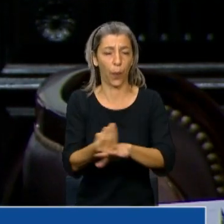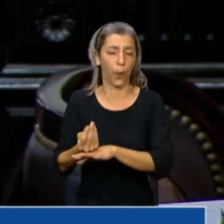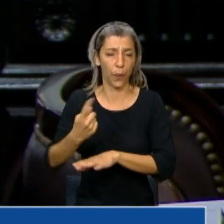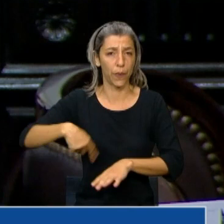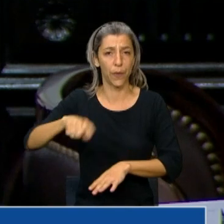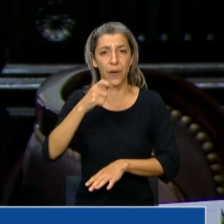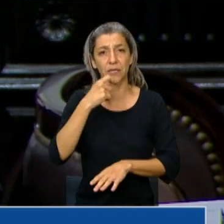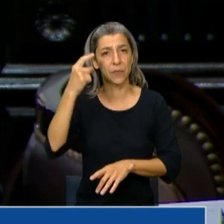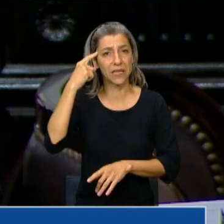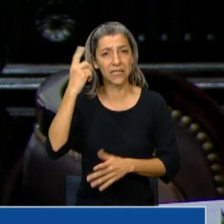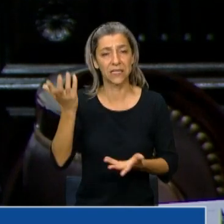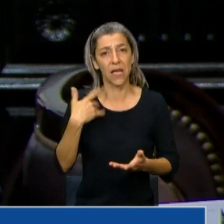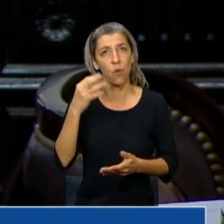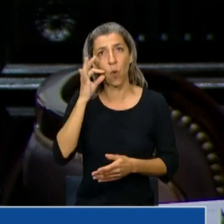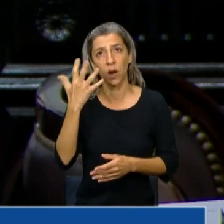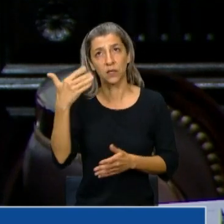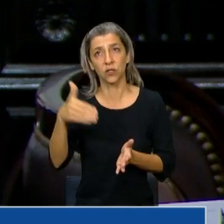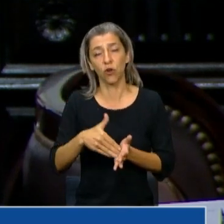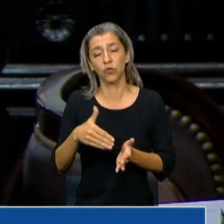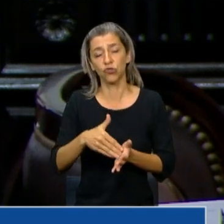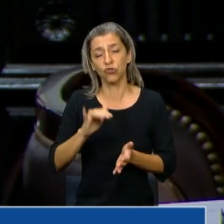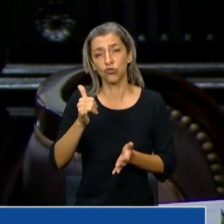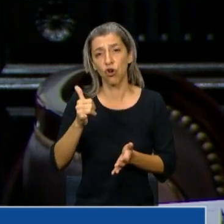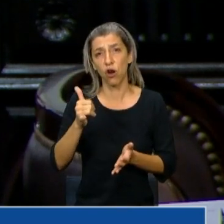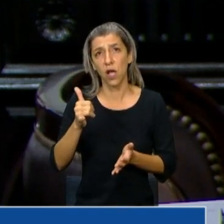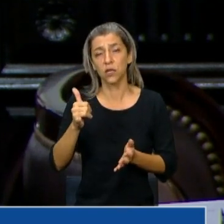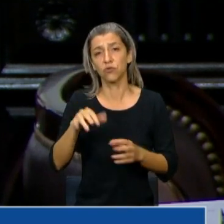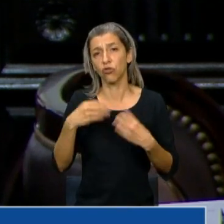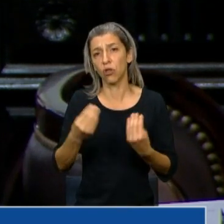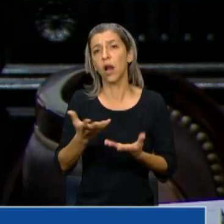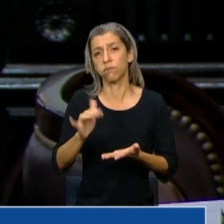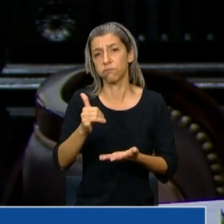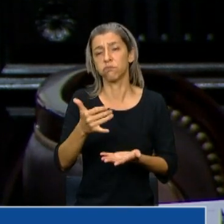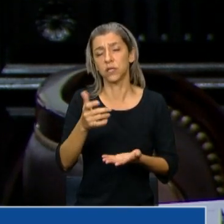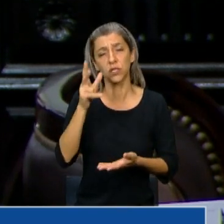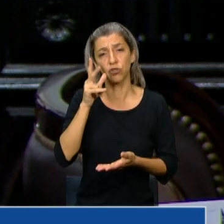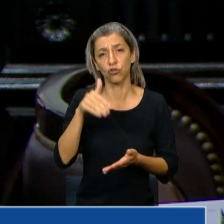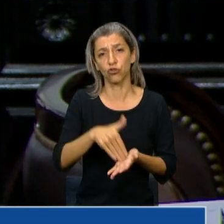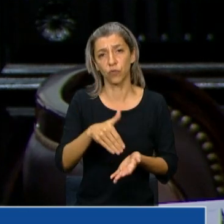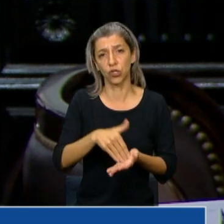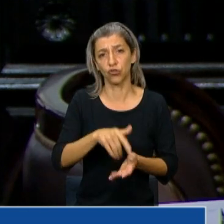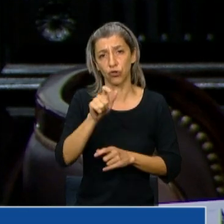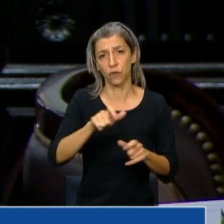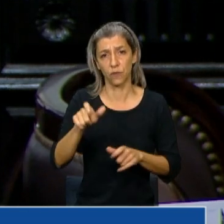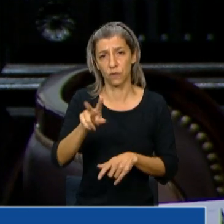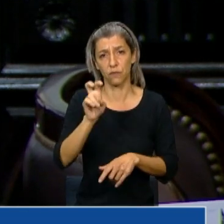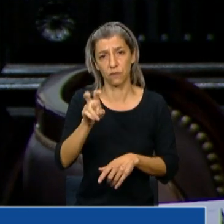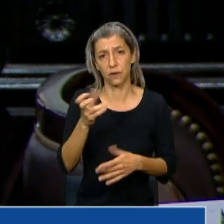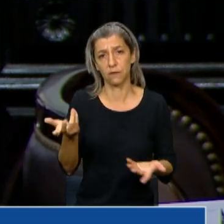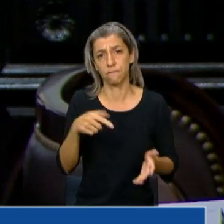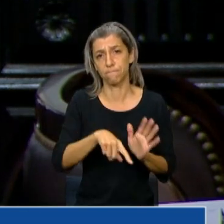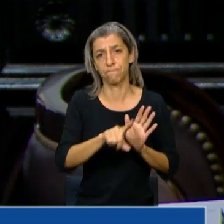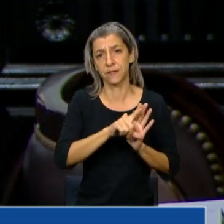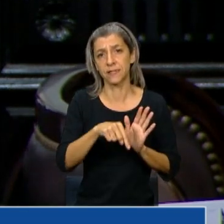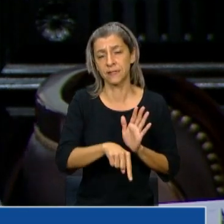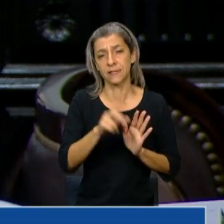millones de habitantes de la Argentina, estamos hablando, sí, de alrededor de 8 millones de personas. Vaya si tiene importancia